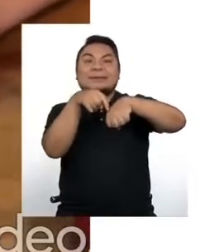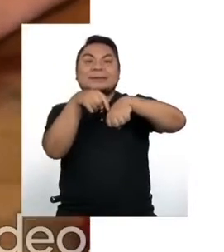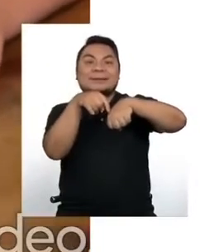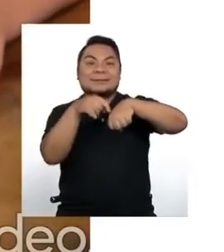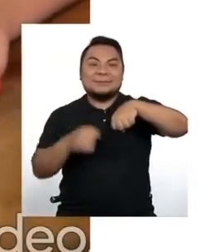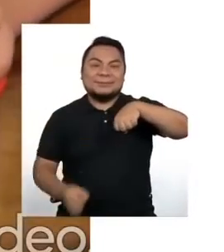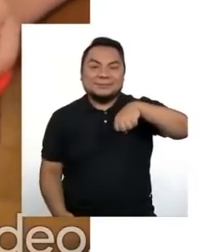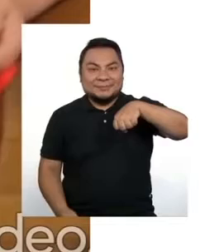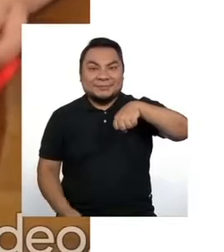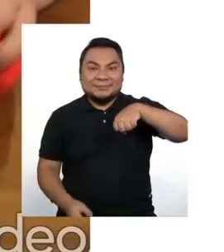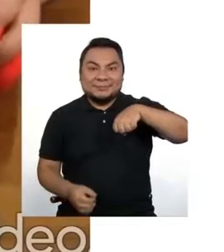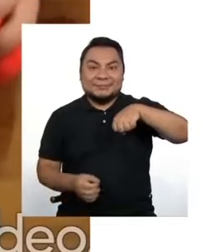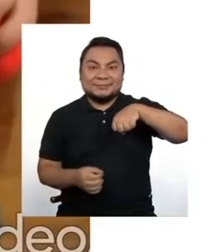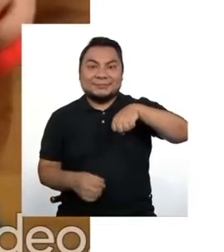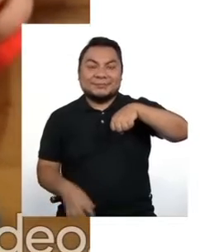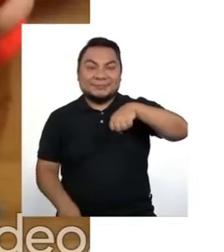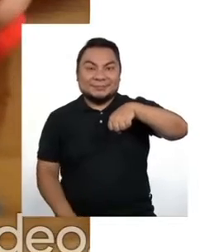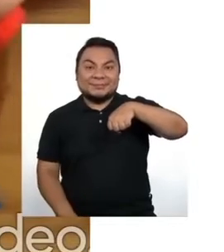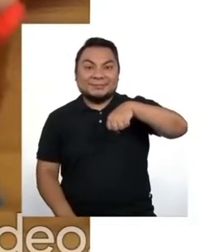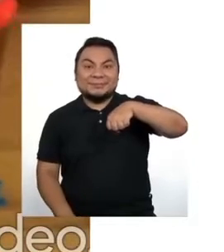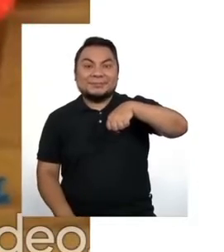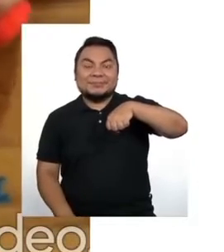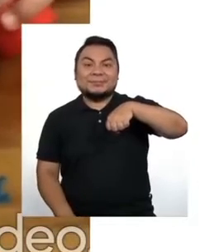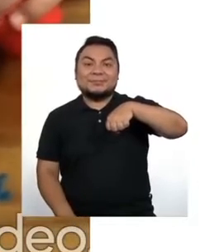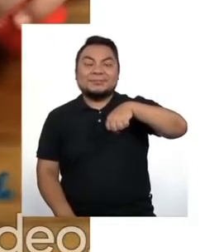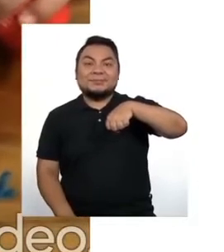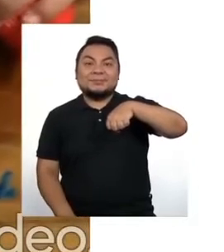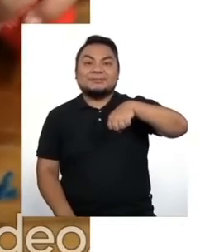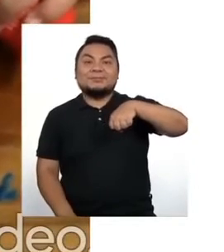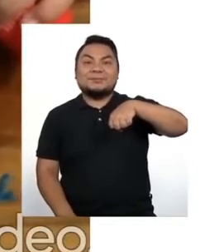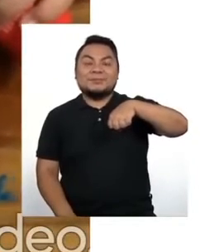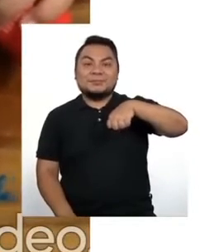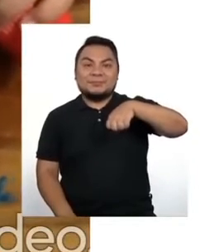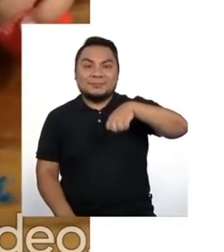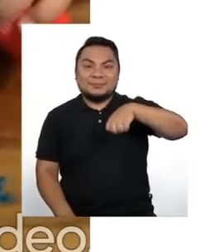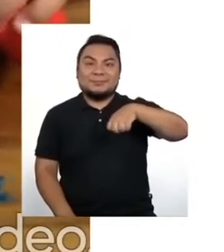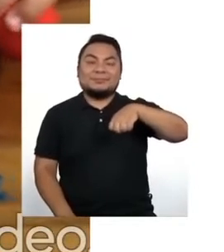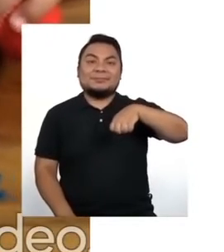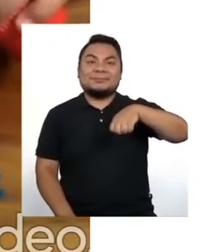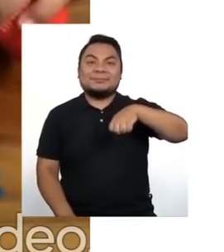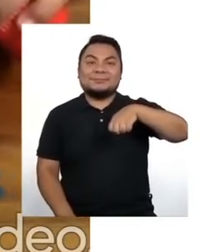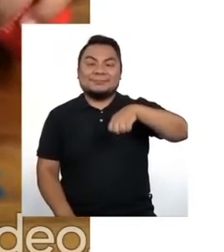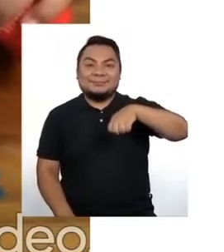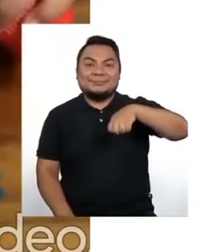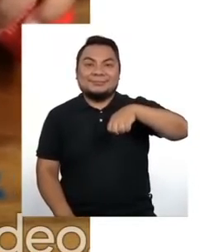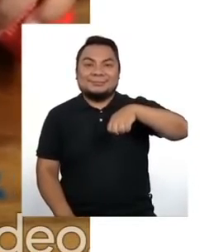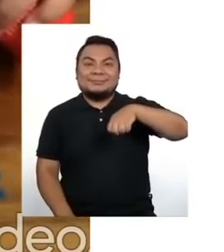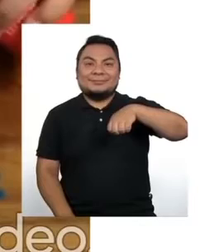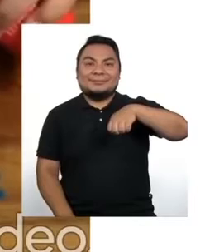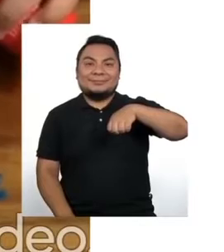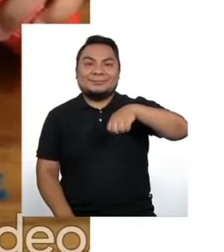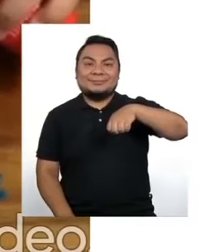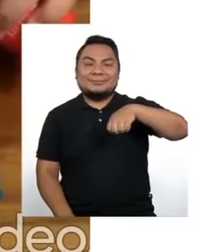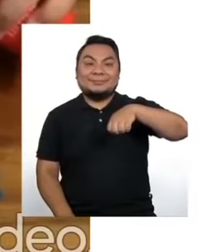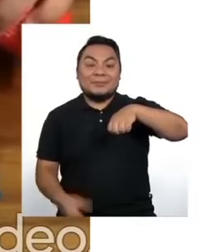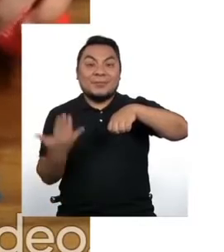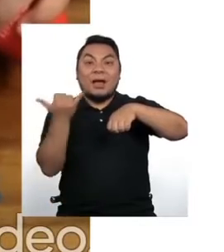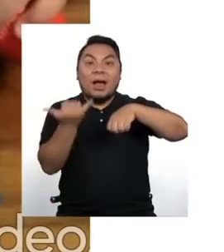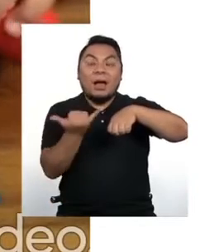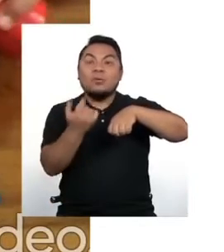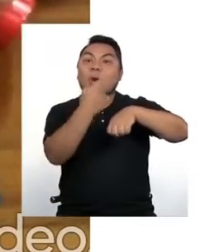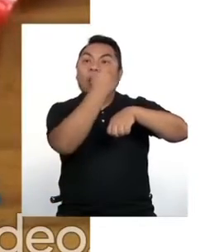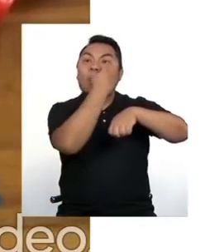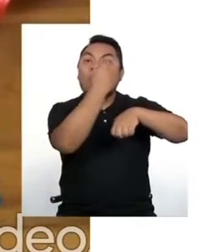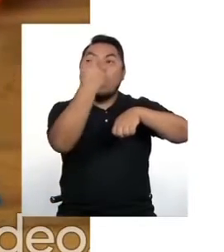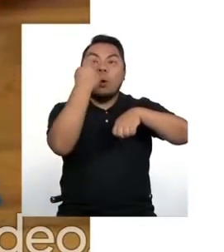siempre llamándole por su nombre e indicándole instrucciones simples por el lado que tenga más